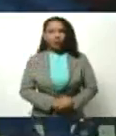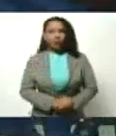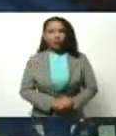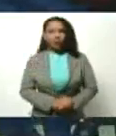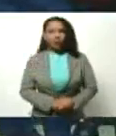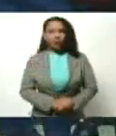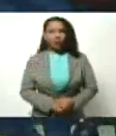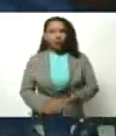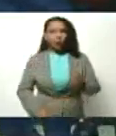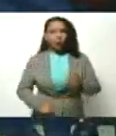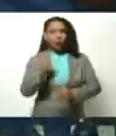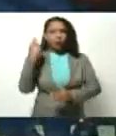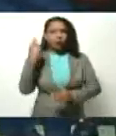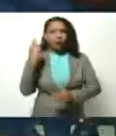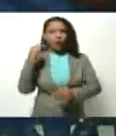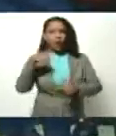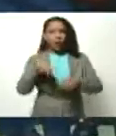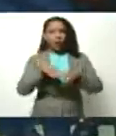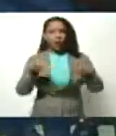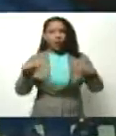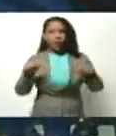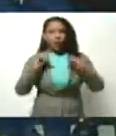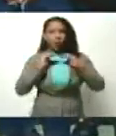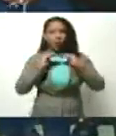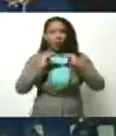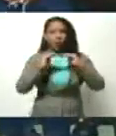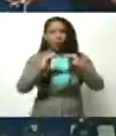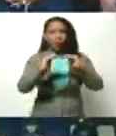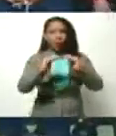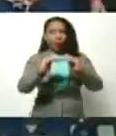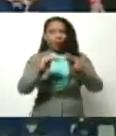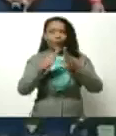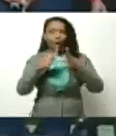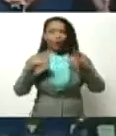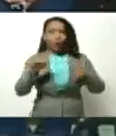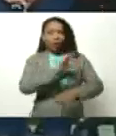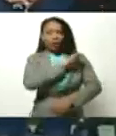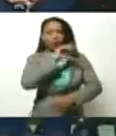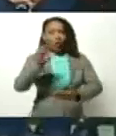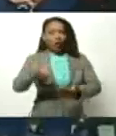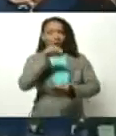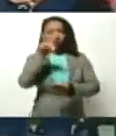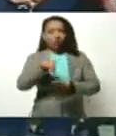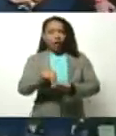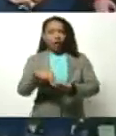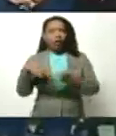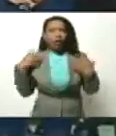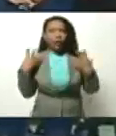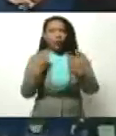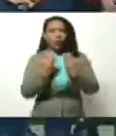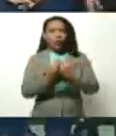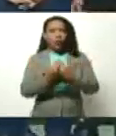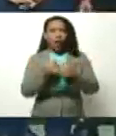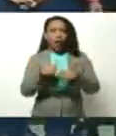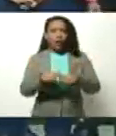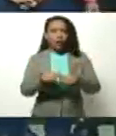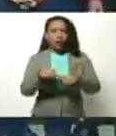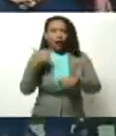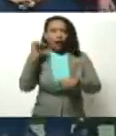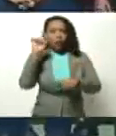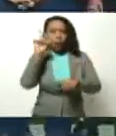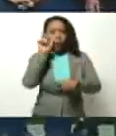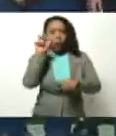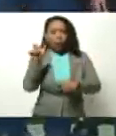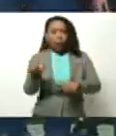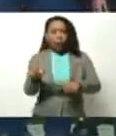una vez más en estas tierras llaneras y a toda la dirección nacional que nos acompaña Aquí está parte de Google